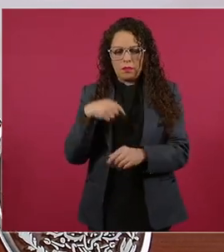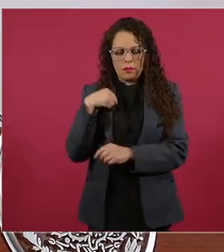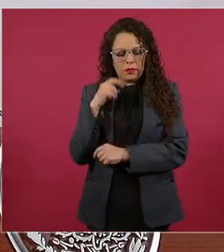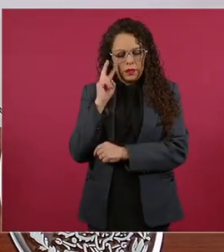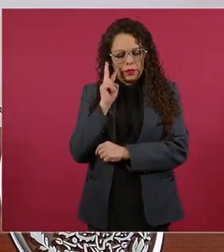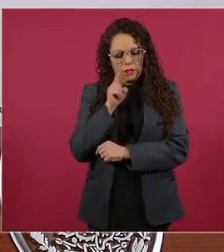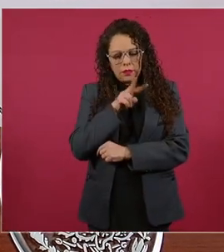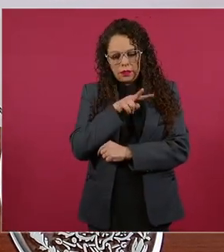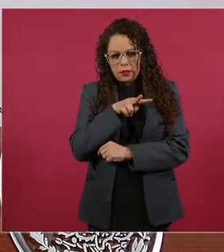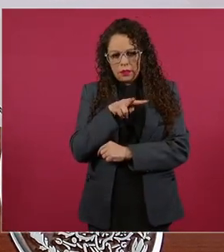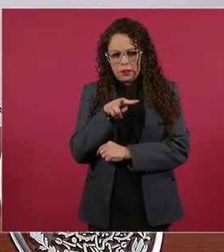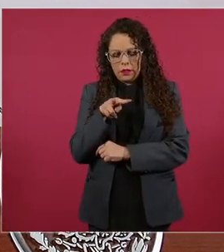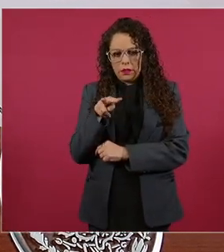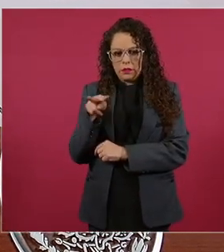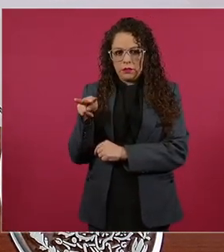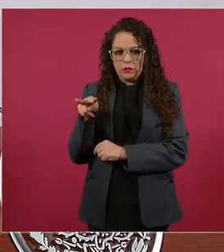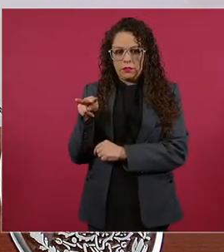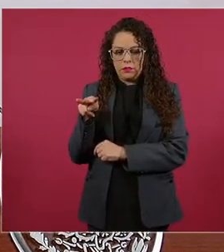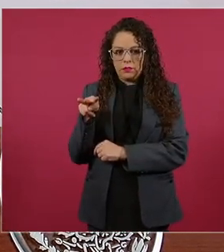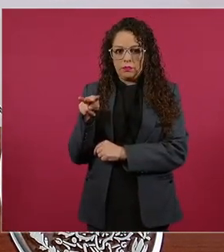el expresidente Trump,